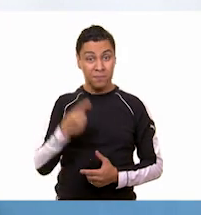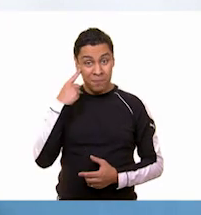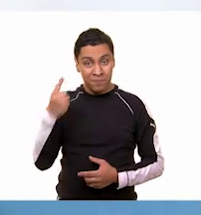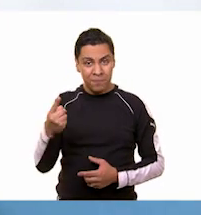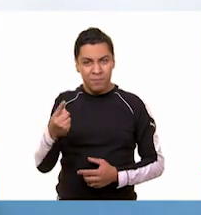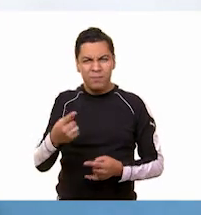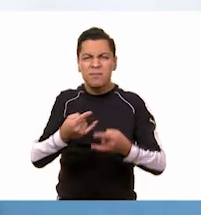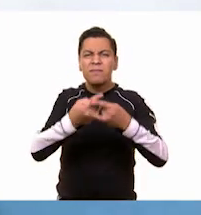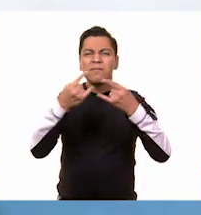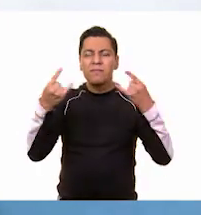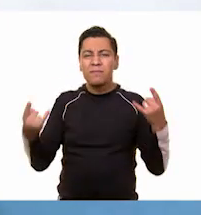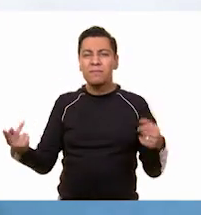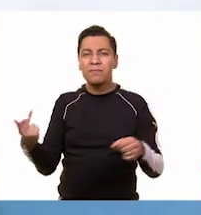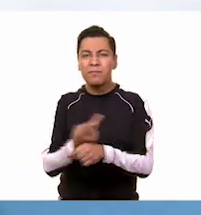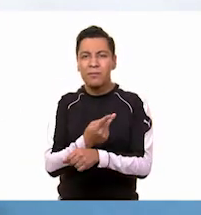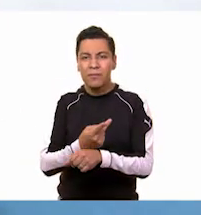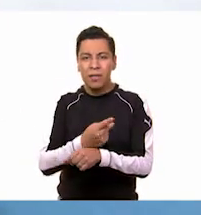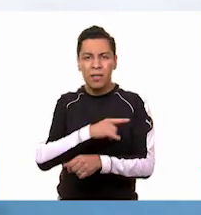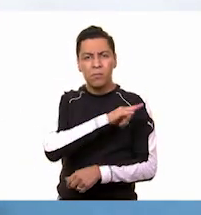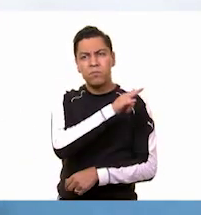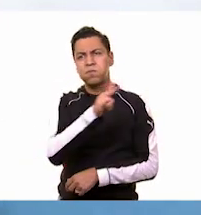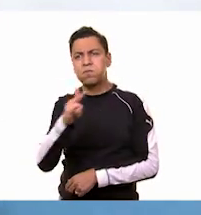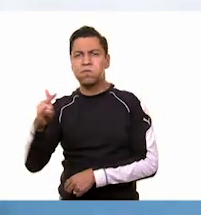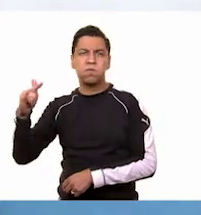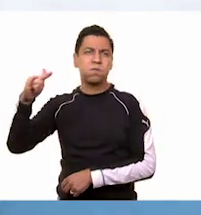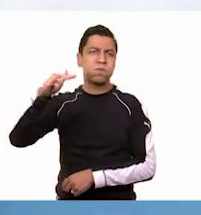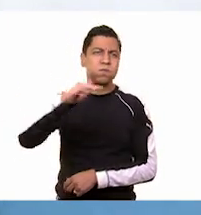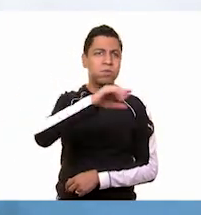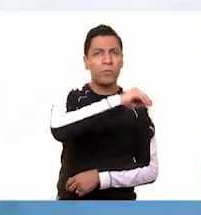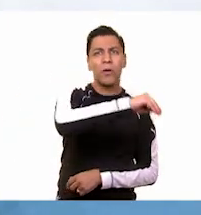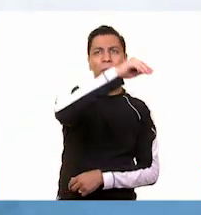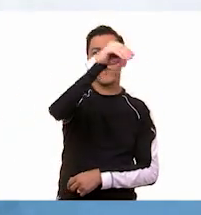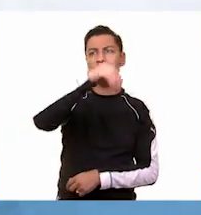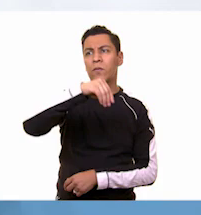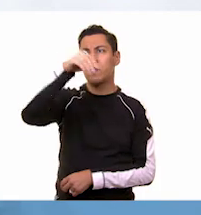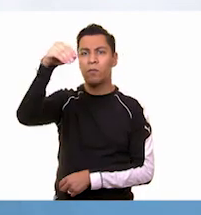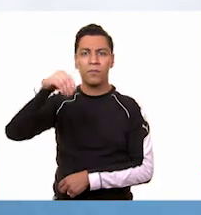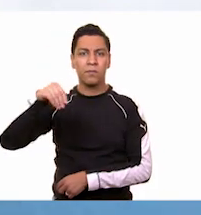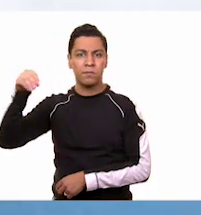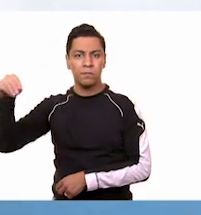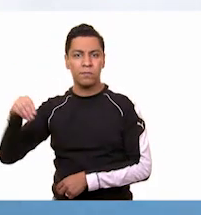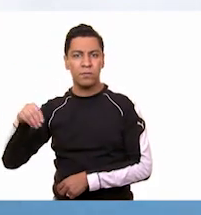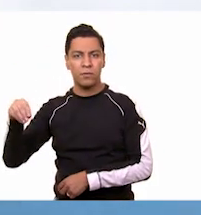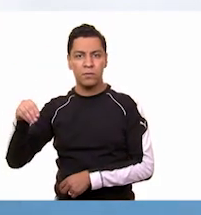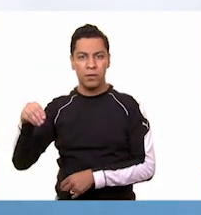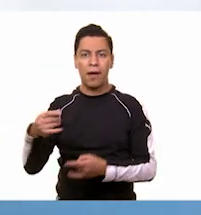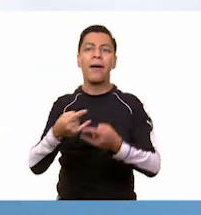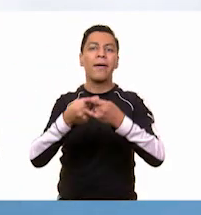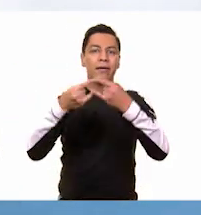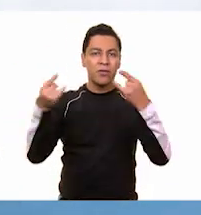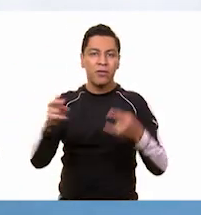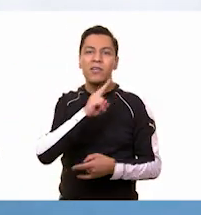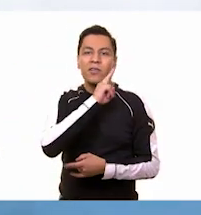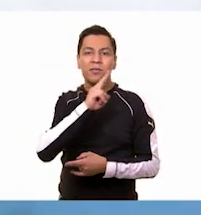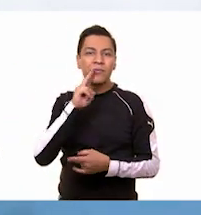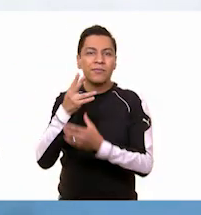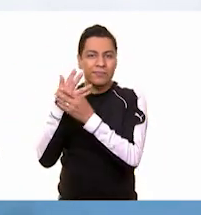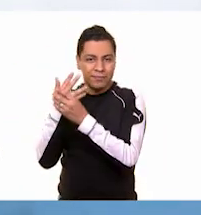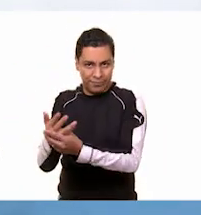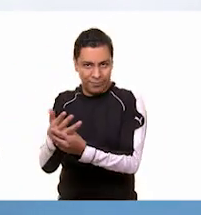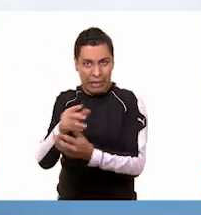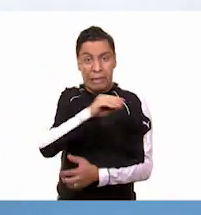pasar con el transbordador durante su recorrido, pero ya no forman parte de lo sustancial, que es que va hacia el